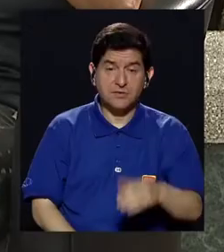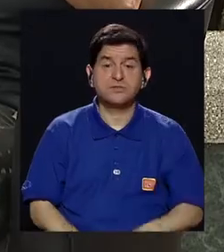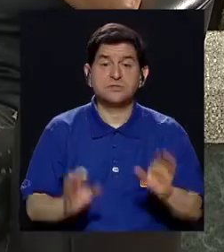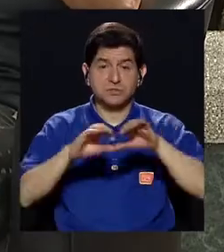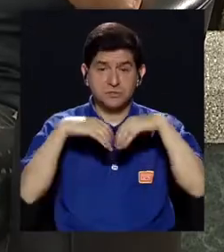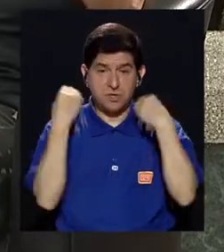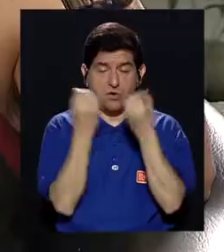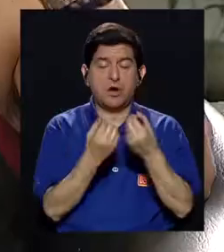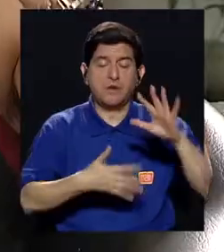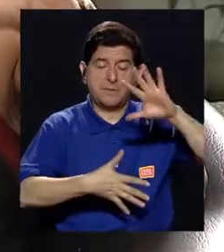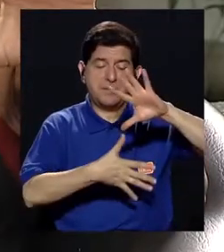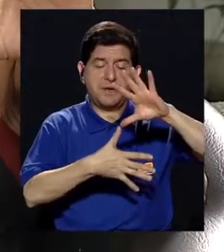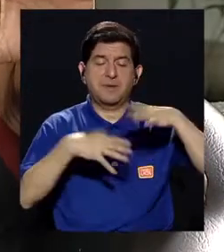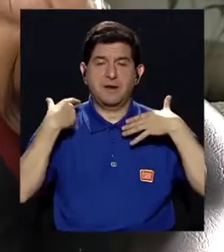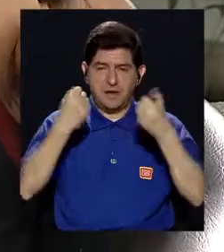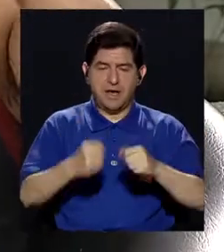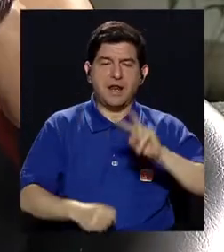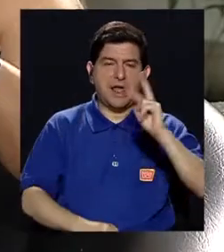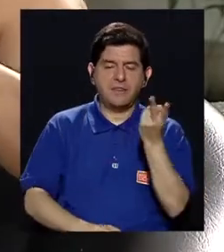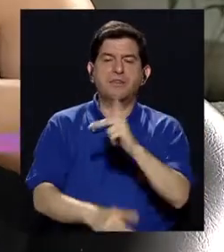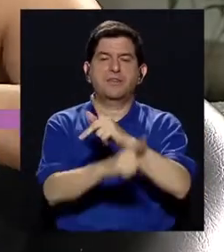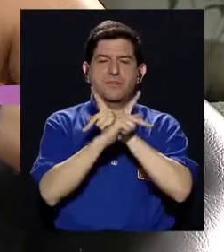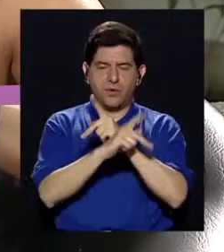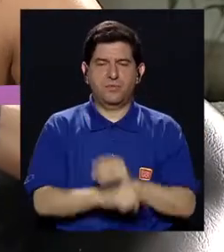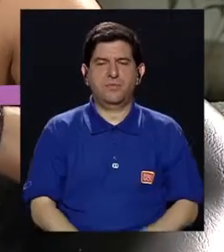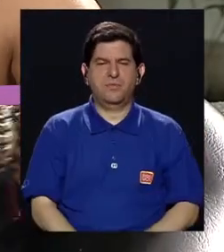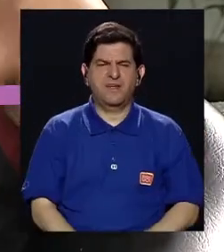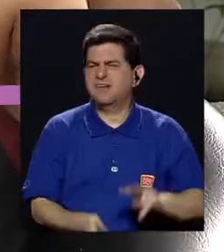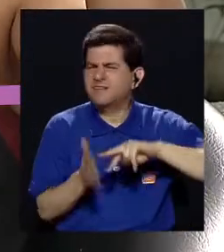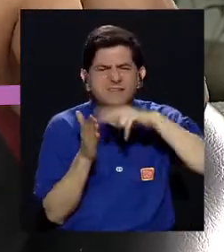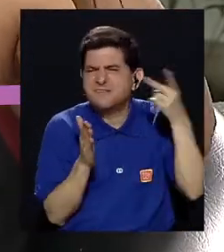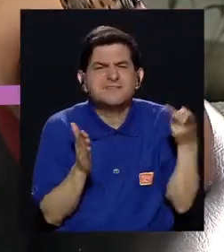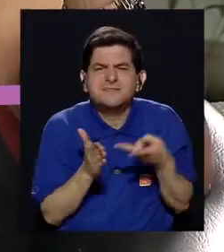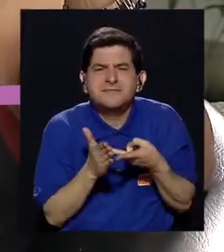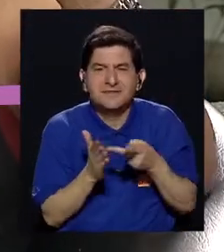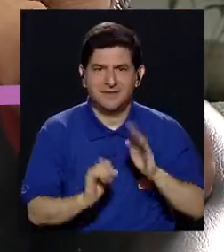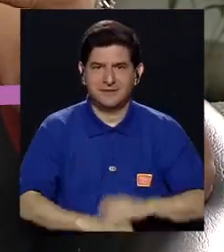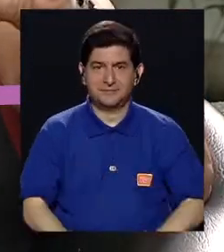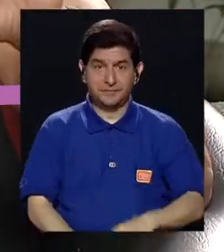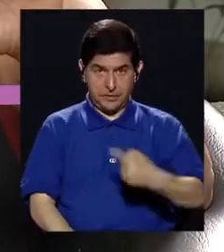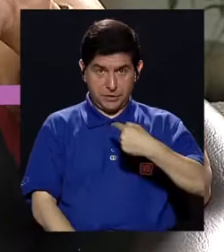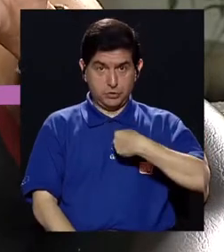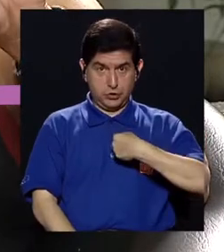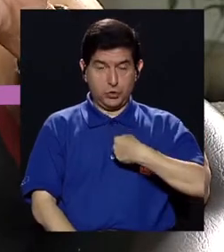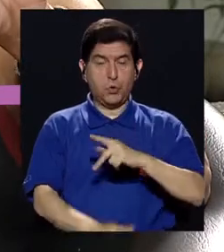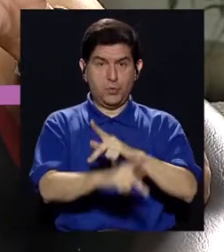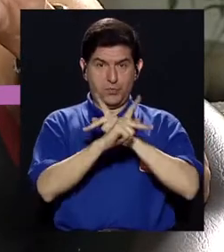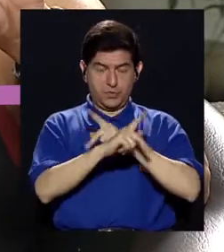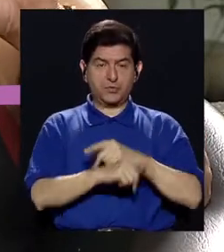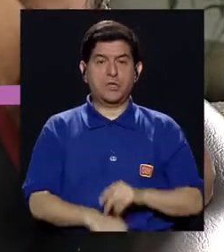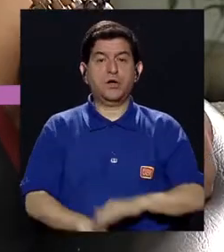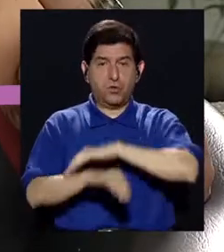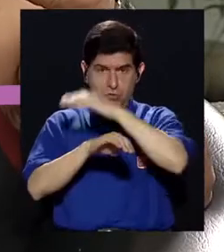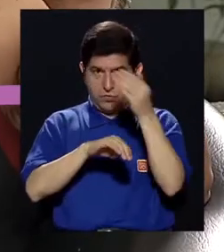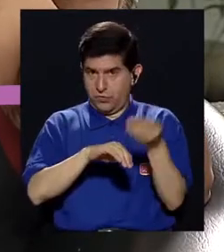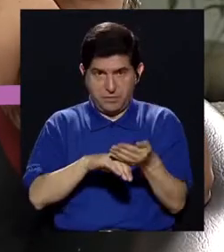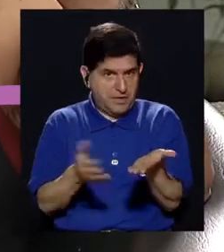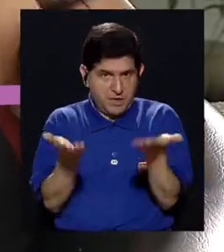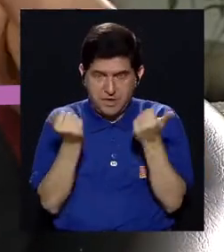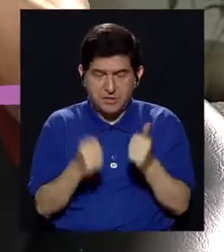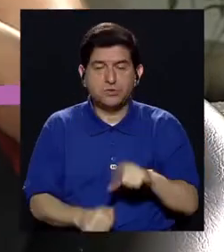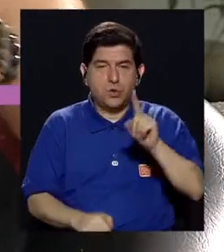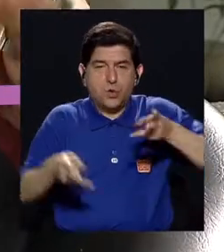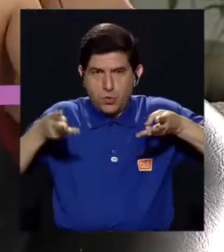Organización Panamericana de la Salud la doble protección. Hablemos ¿qué de eso, significa sí. la doble protección? Que yo me protejo de un embarazo no deseado con un